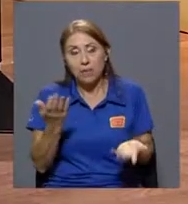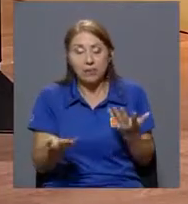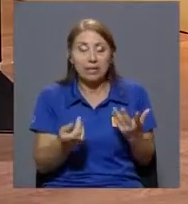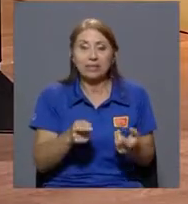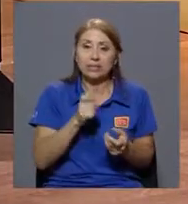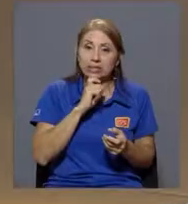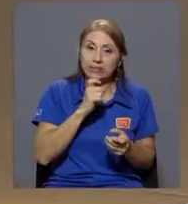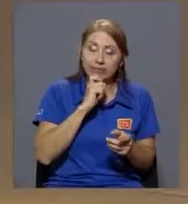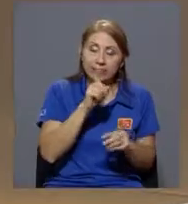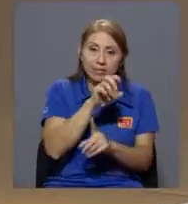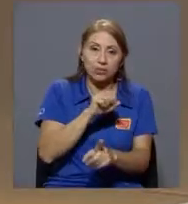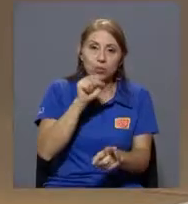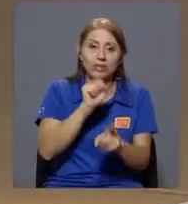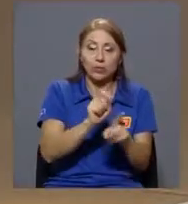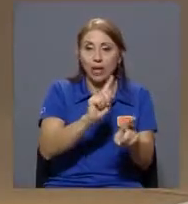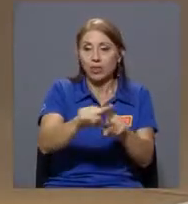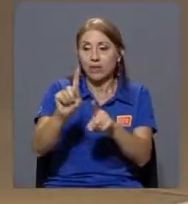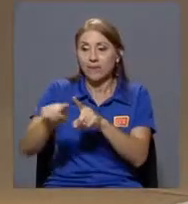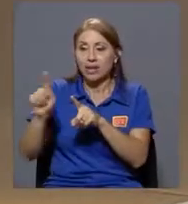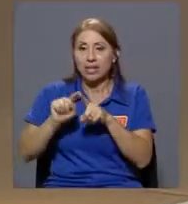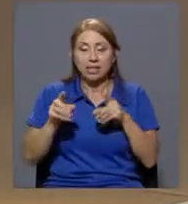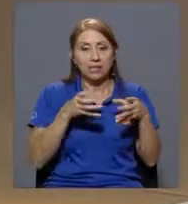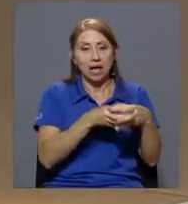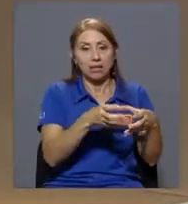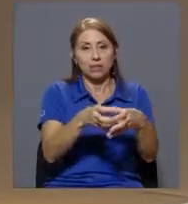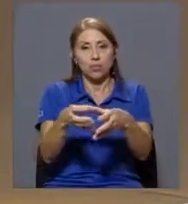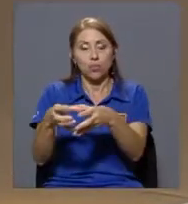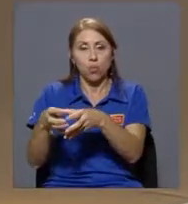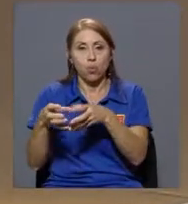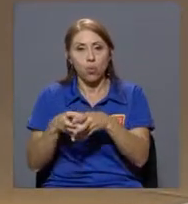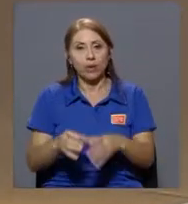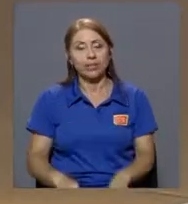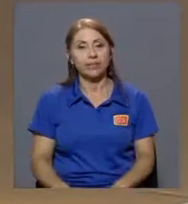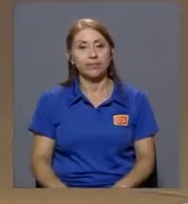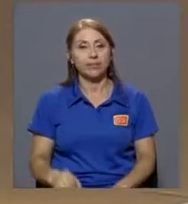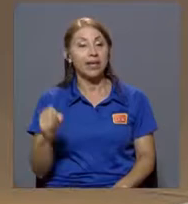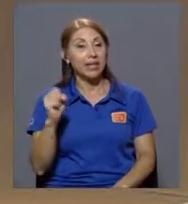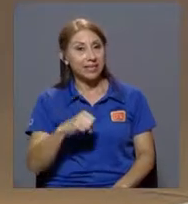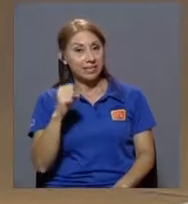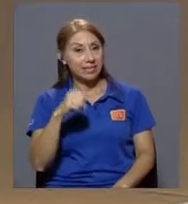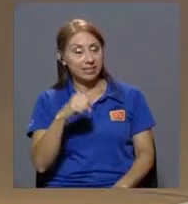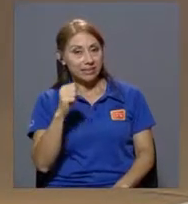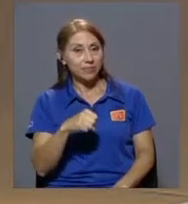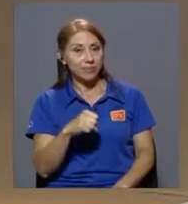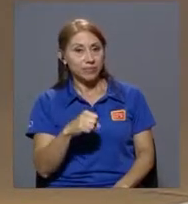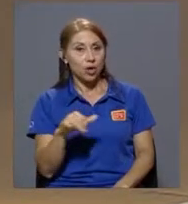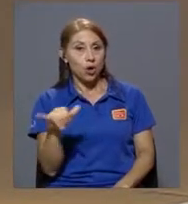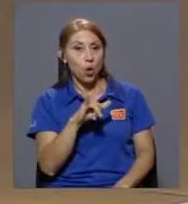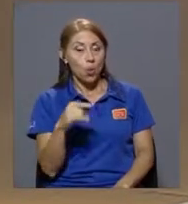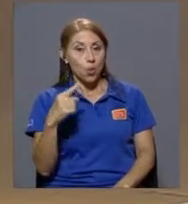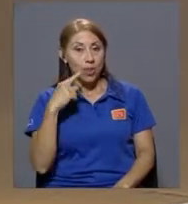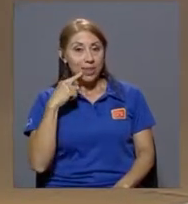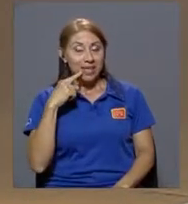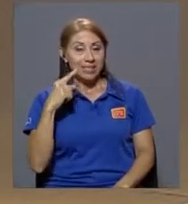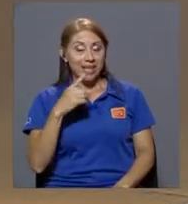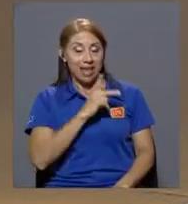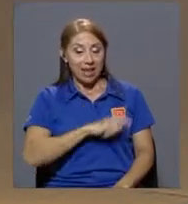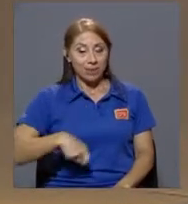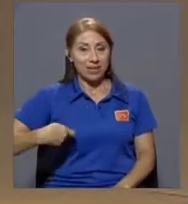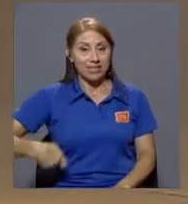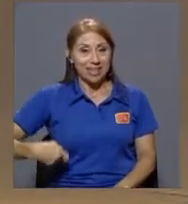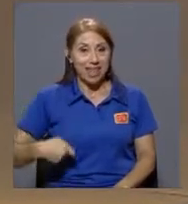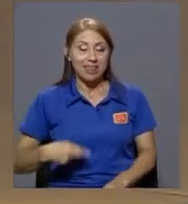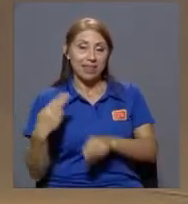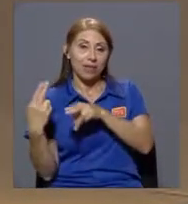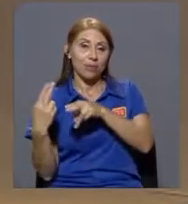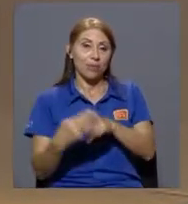actores. Sí, y me parece a mí que, como lo ha bautizado el señor presidente, el gobierno del